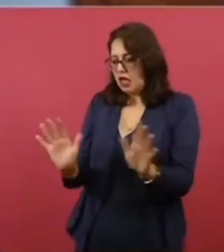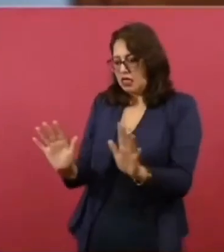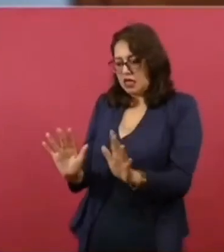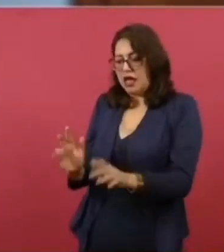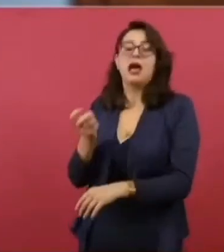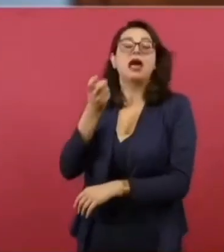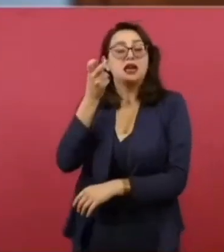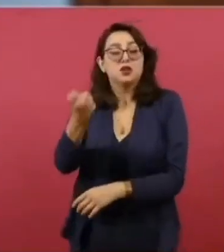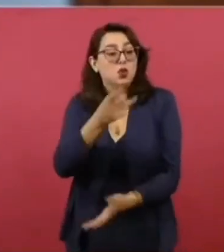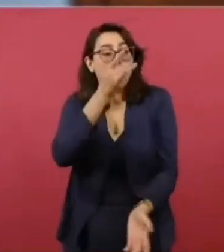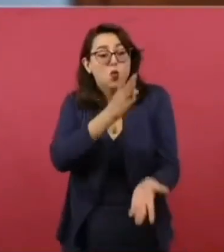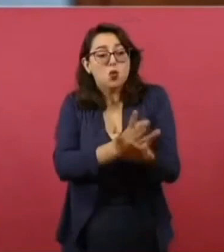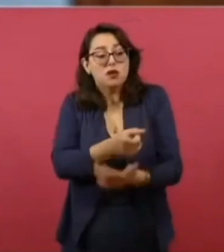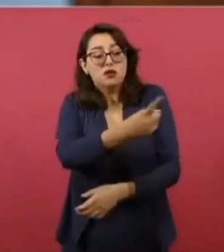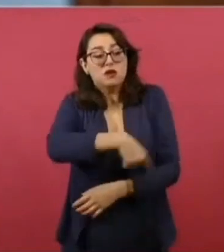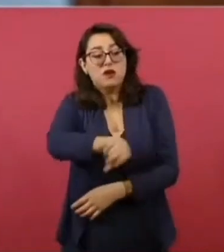No es